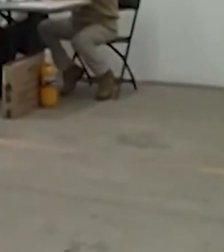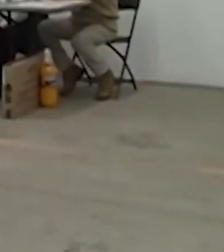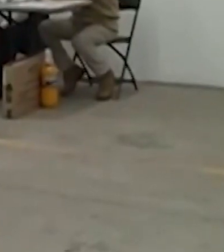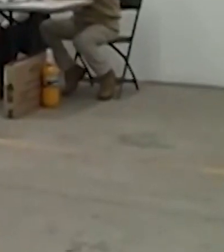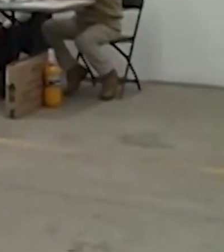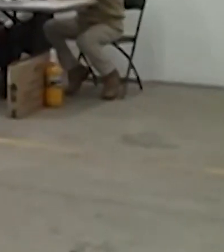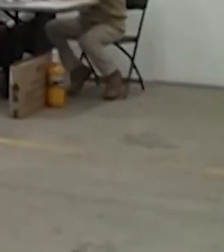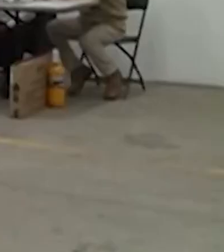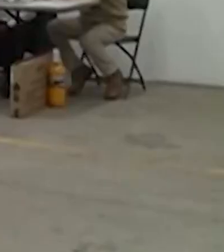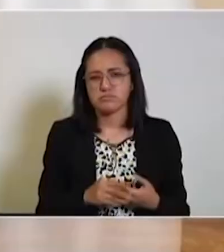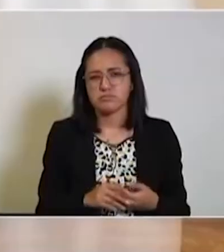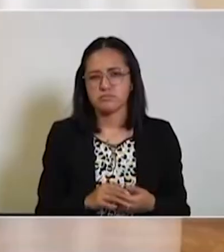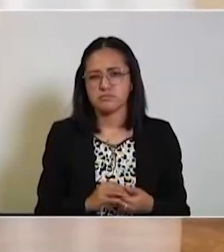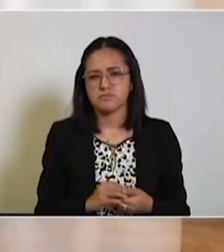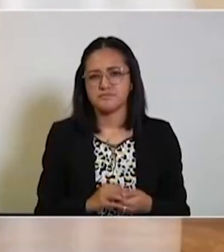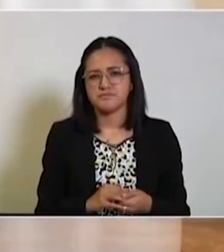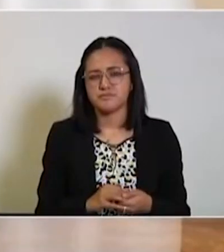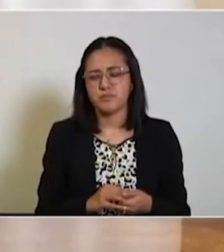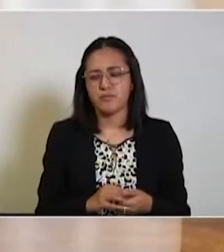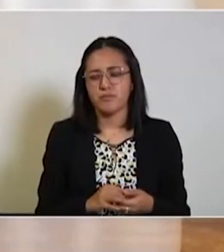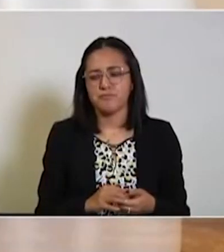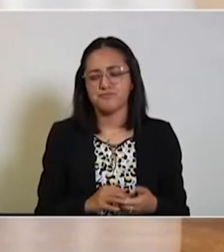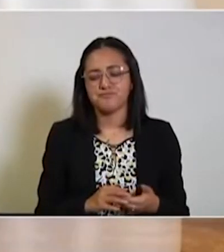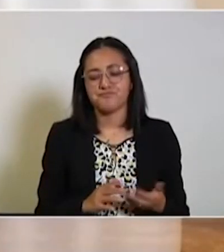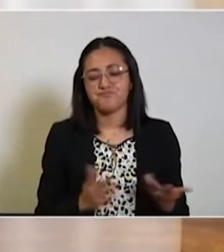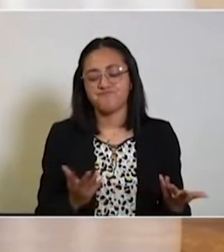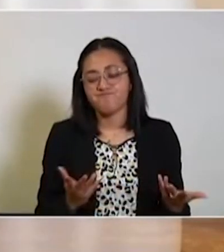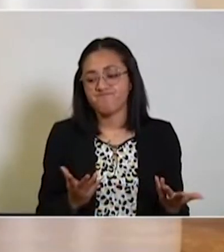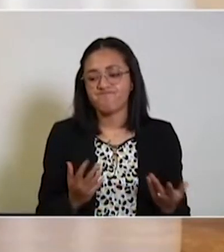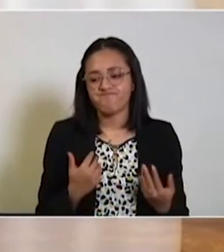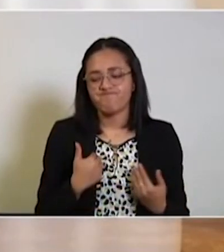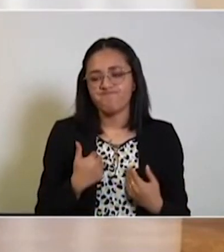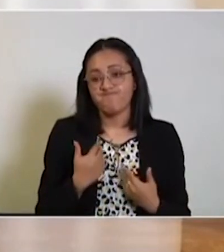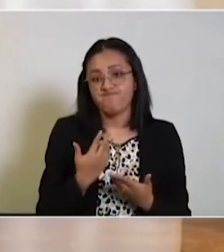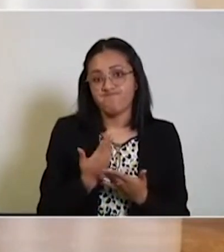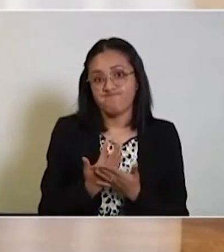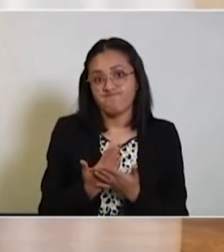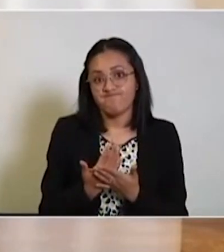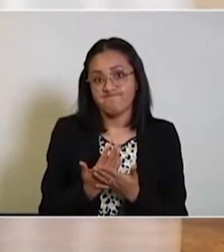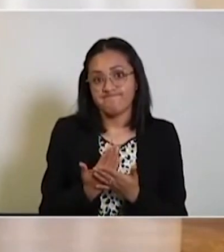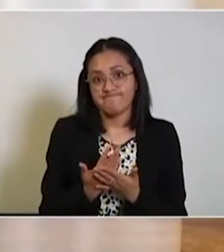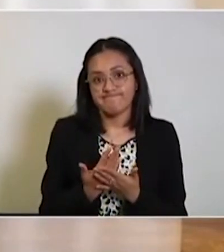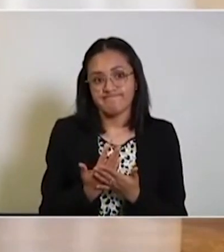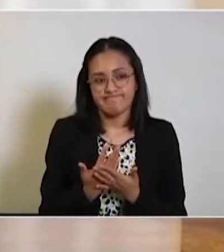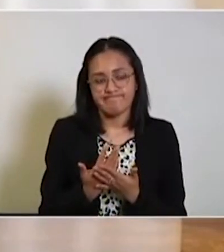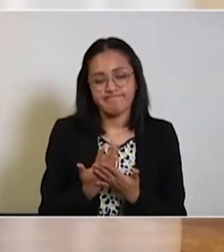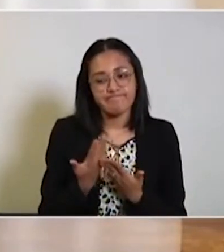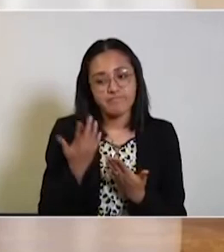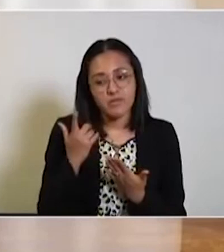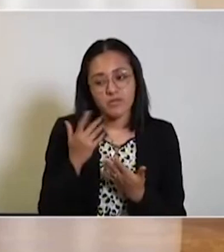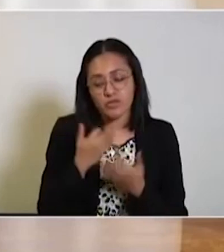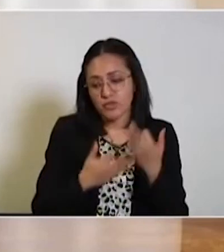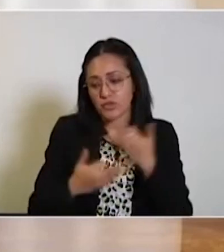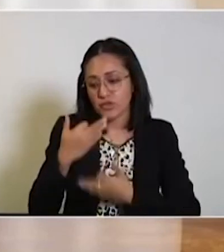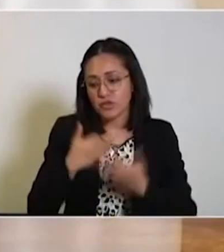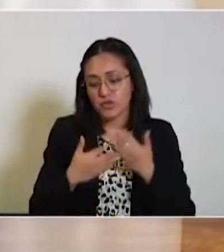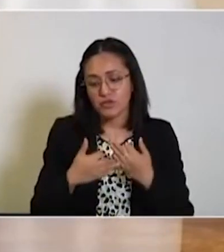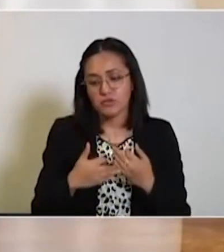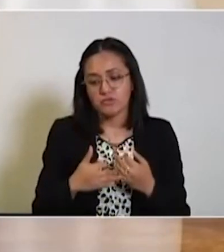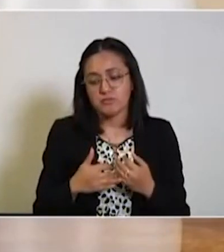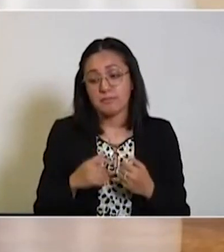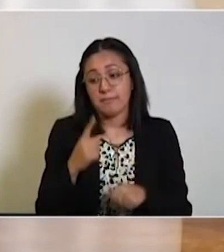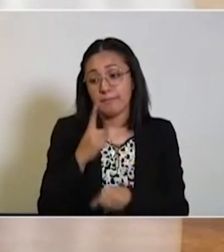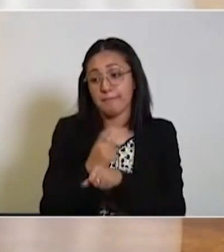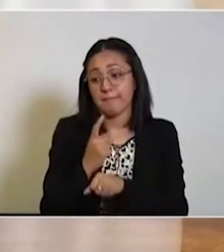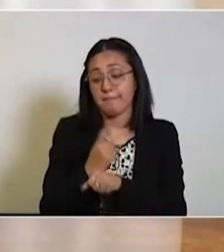los requisitos establecidos. Esperamos todos que se aplique la